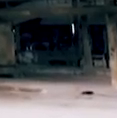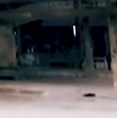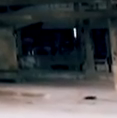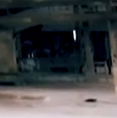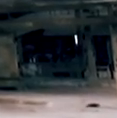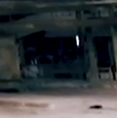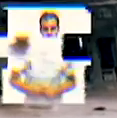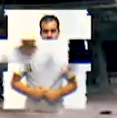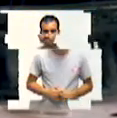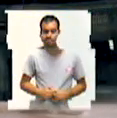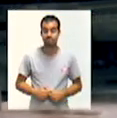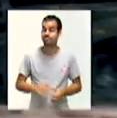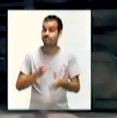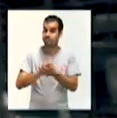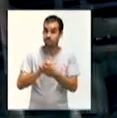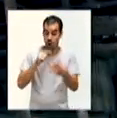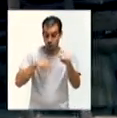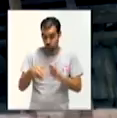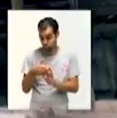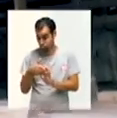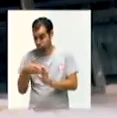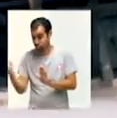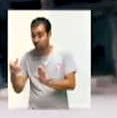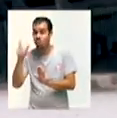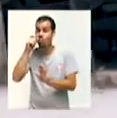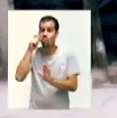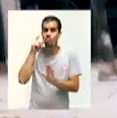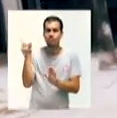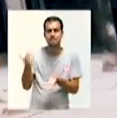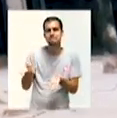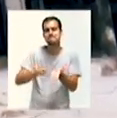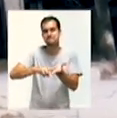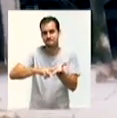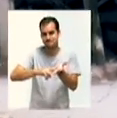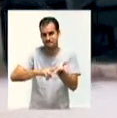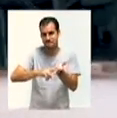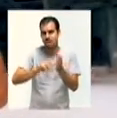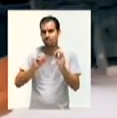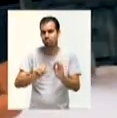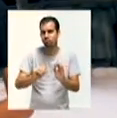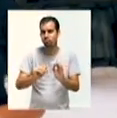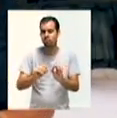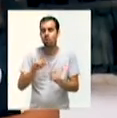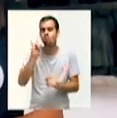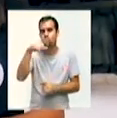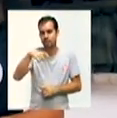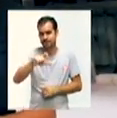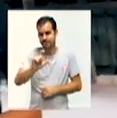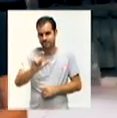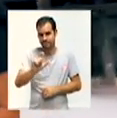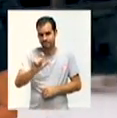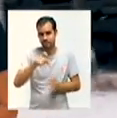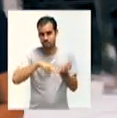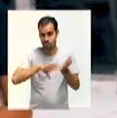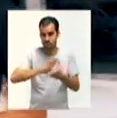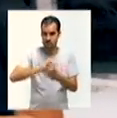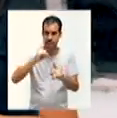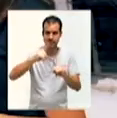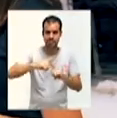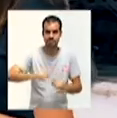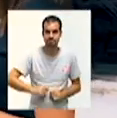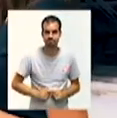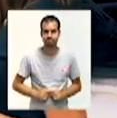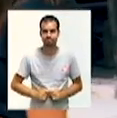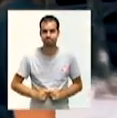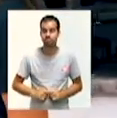Amigos, y llegó el momento de conversar con Armando García, miembro del Buró Provincial del Comité de la Unión de Jóvenes Comunistas en la provincia de Matanzas. Muy